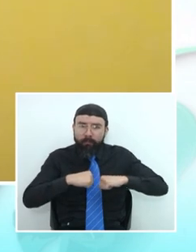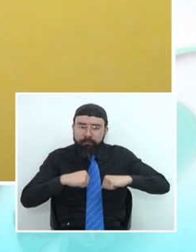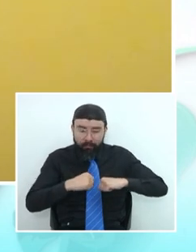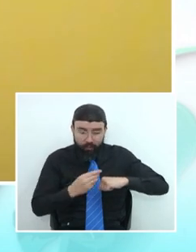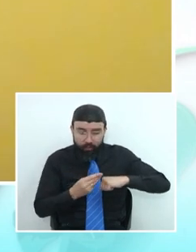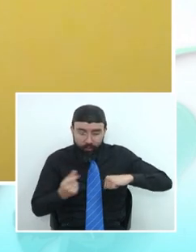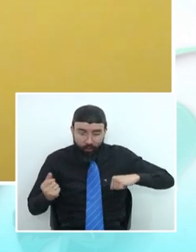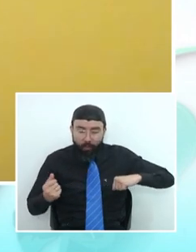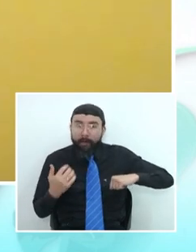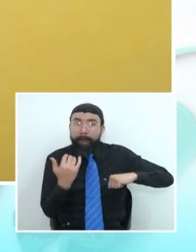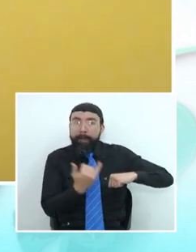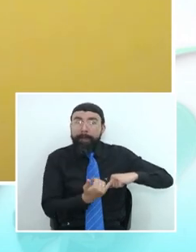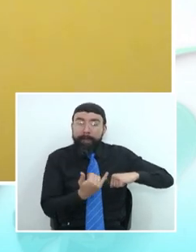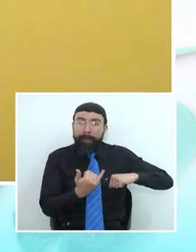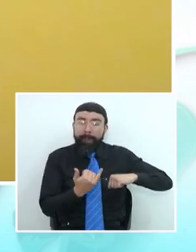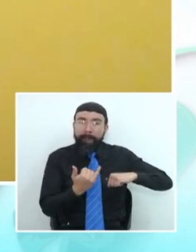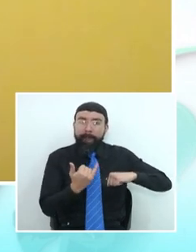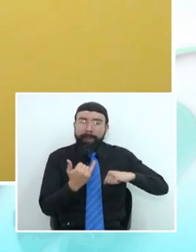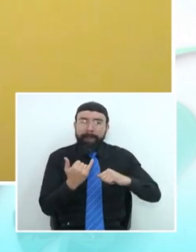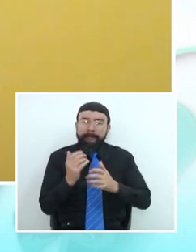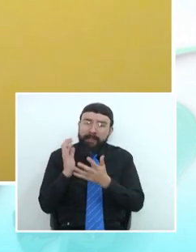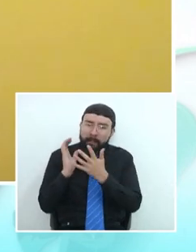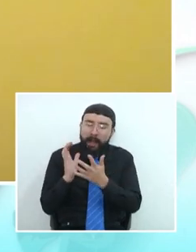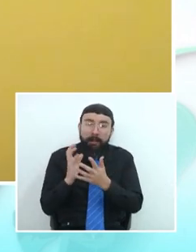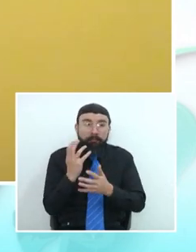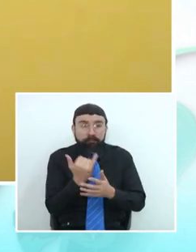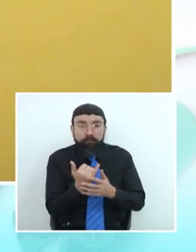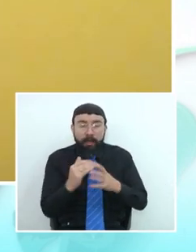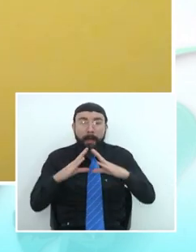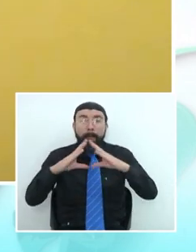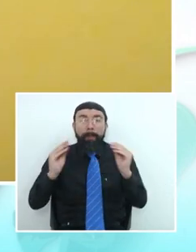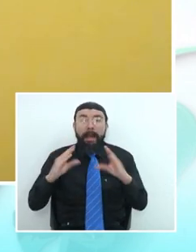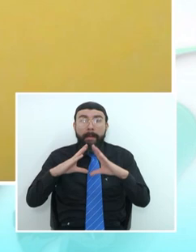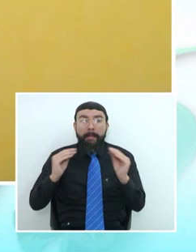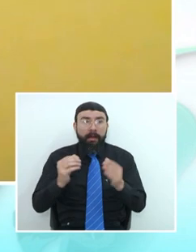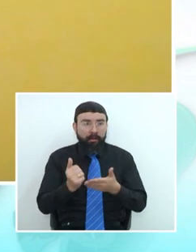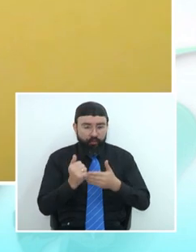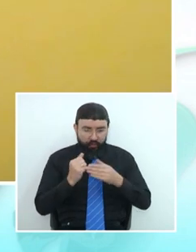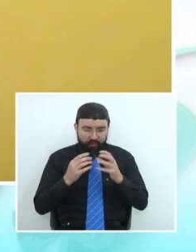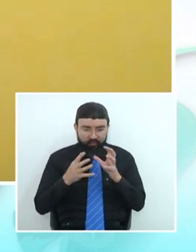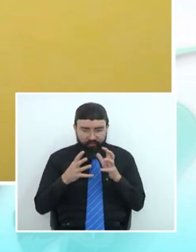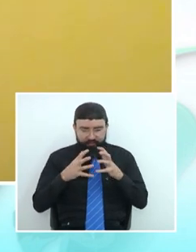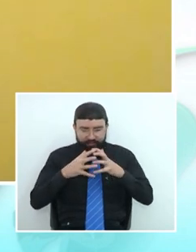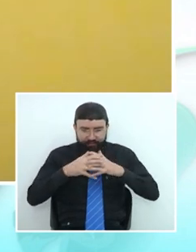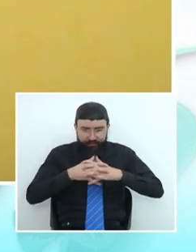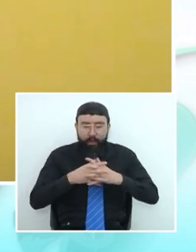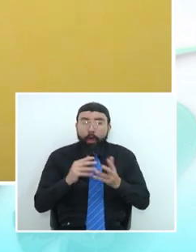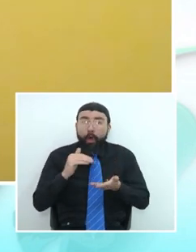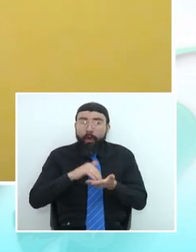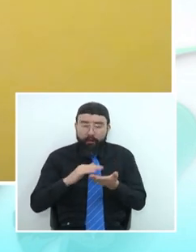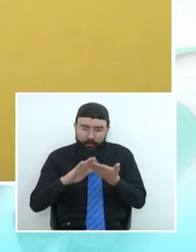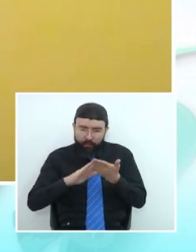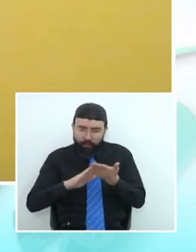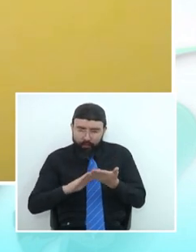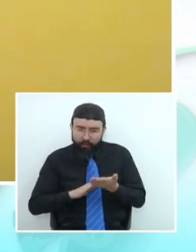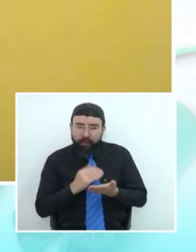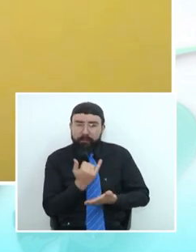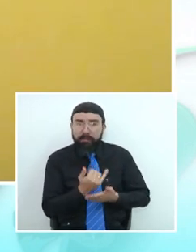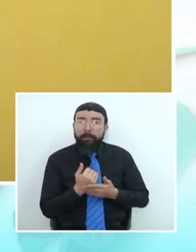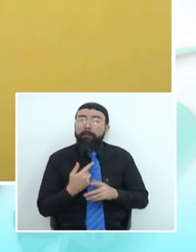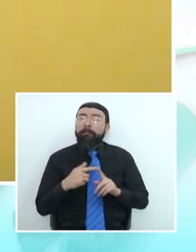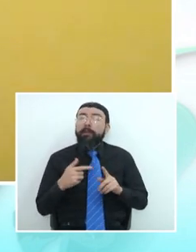sustancia, la papaya, que ayuda a regenerar estos tejidos. Pero también quiero